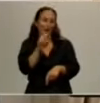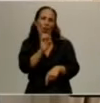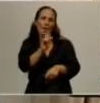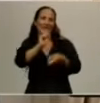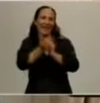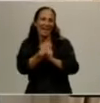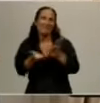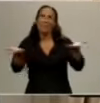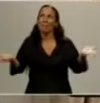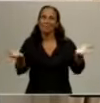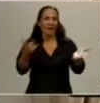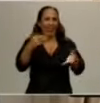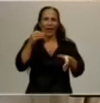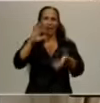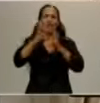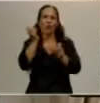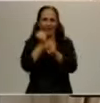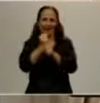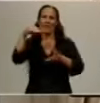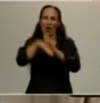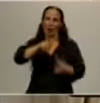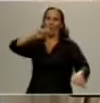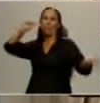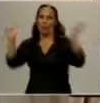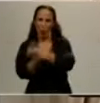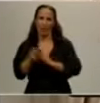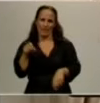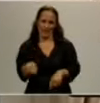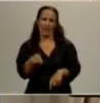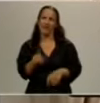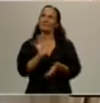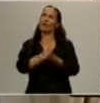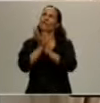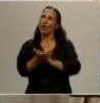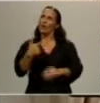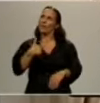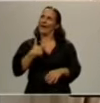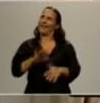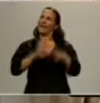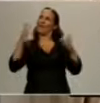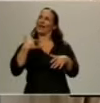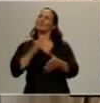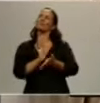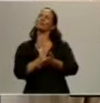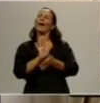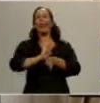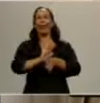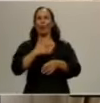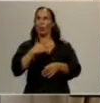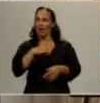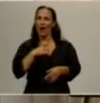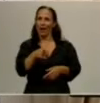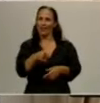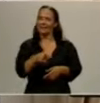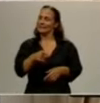no se modifican las prácticas. Y vuelvo a reiterar, esto es una deuda que tenía la democracia de todos los que